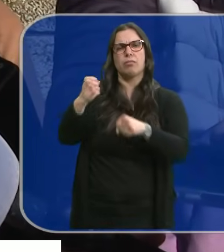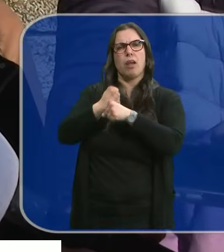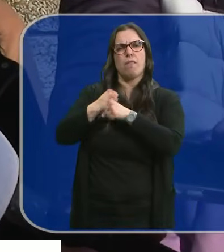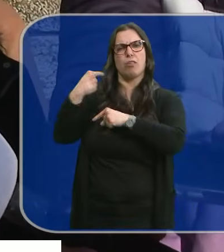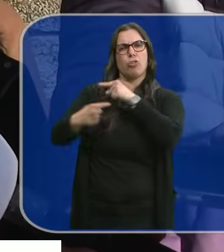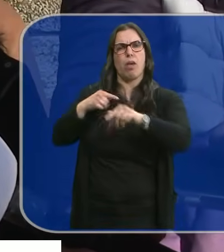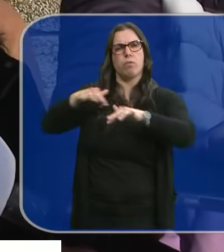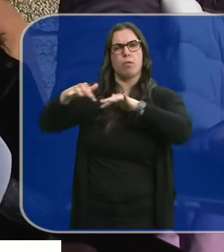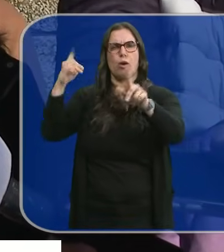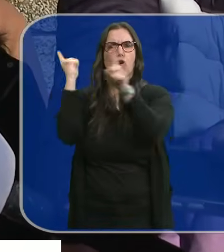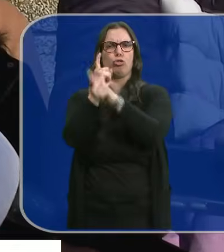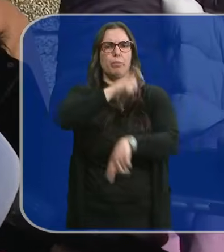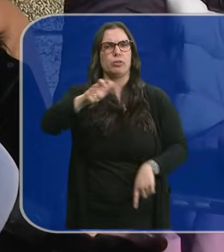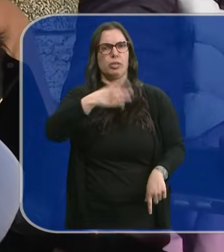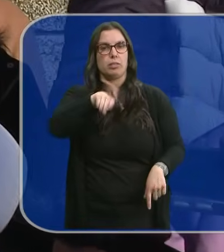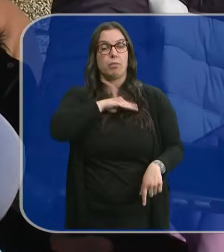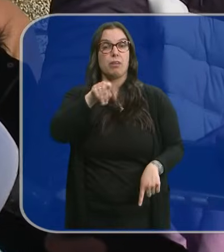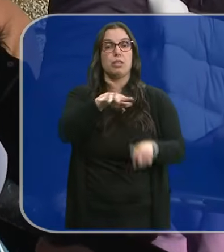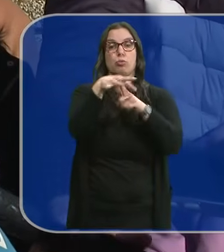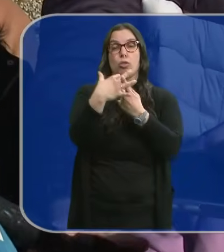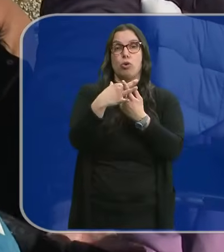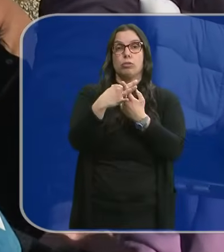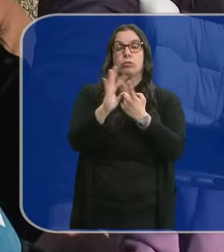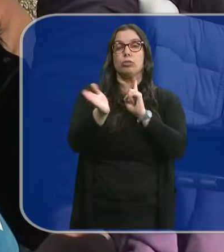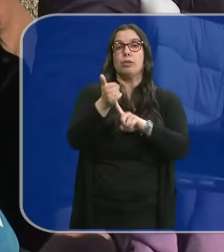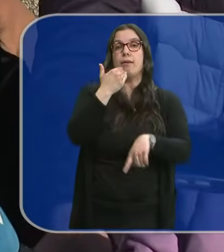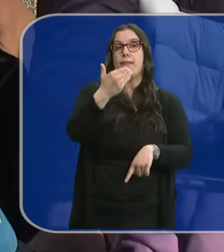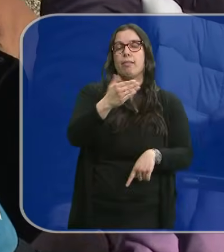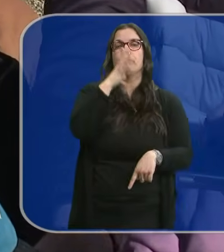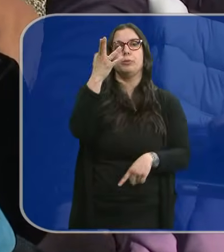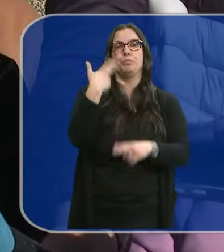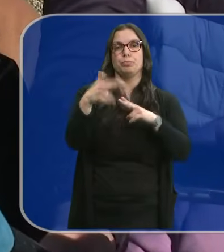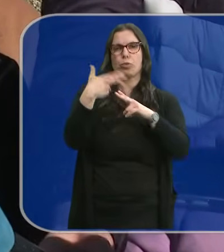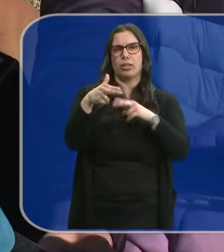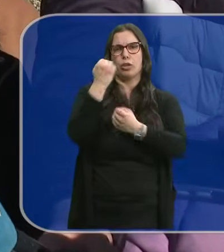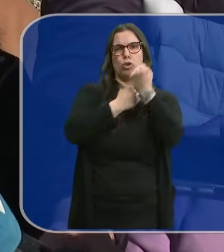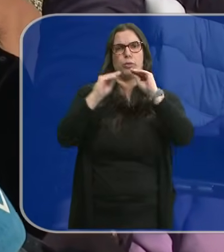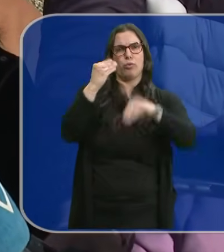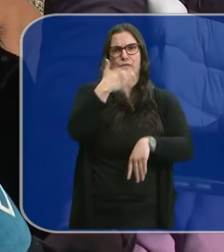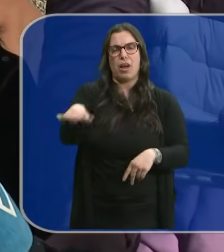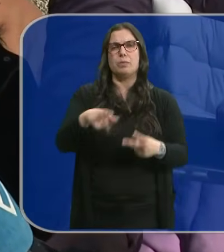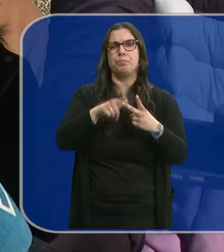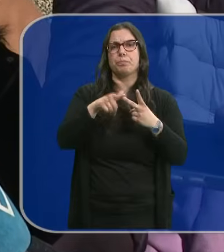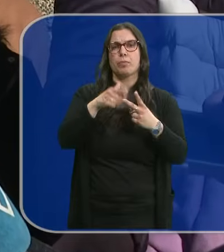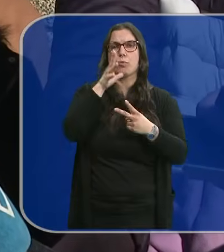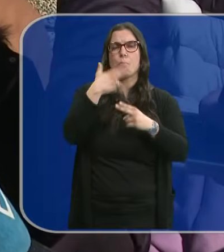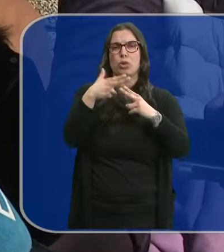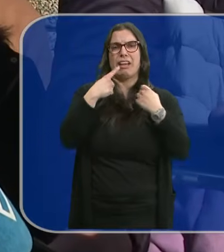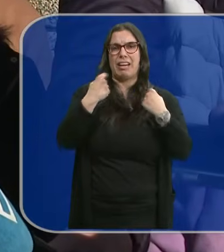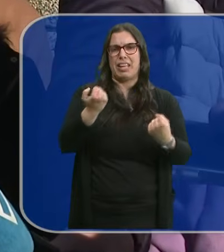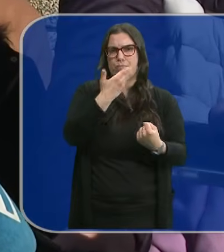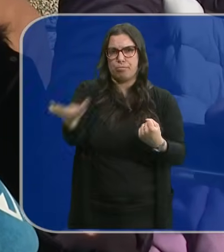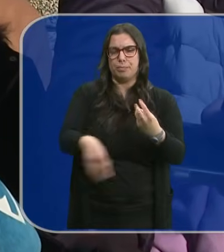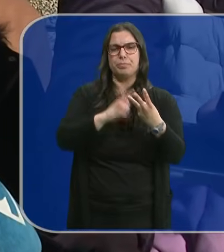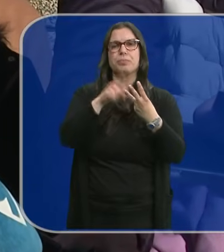días en contra de los españoles. Y a esta situación hemos llegado por la nefasta política económica del Gobierno, por la nefasta política energética